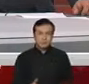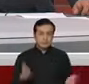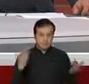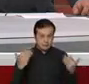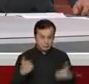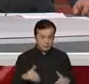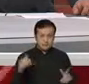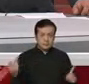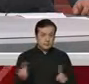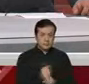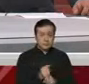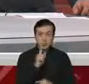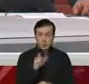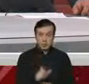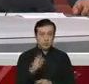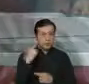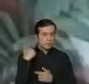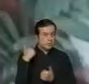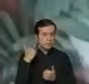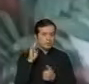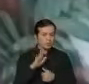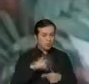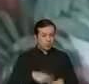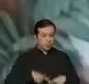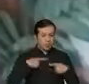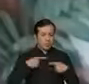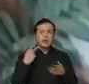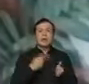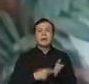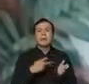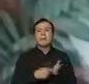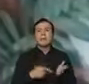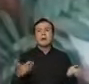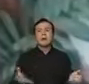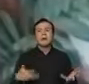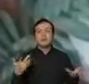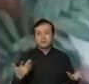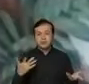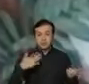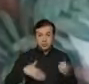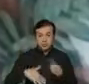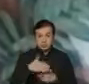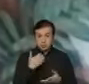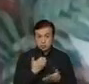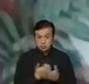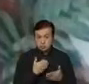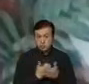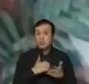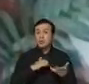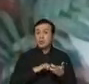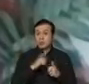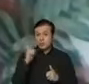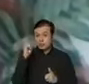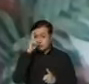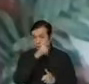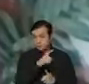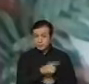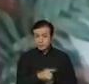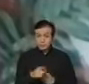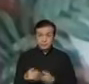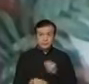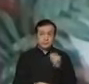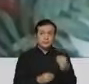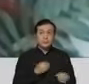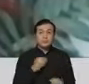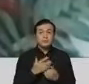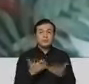nosotros logramos lo que logra una persona responsable en su vida. ¿Qué nos pasó? Nos quedamos con una situación económica muy complicada. Entonces, lo que hicimos